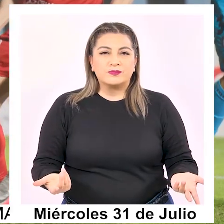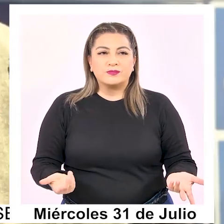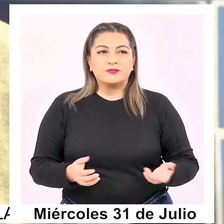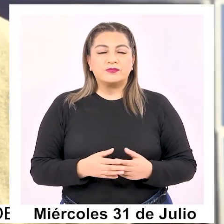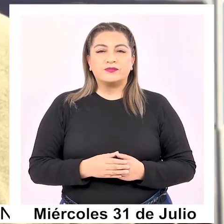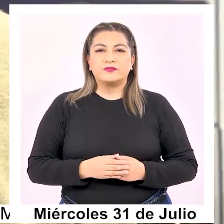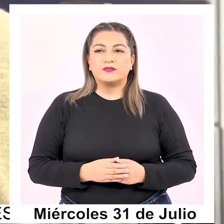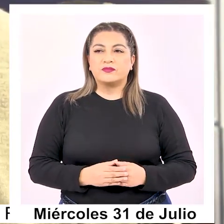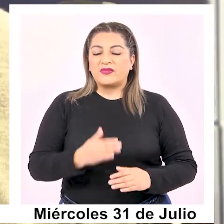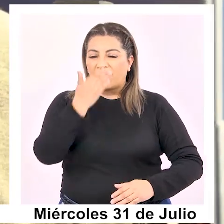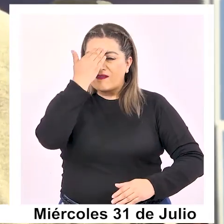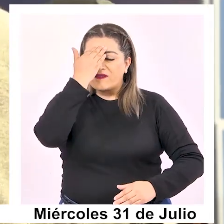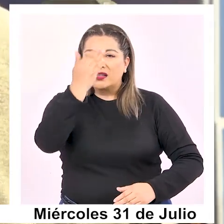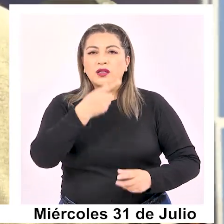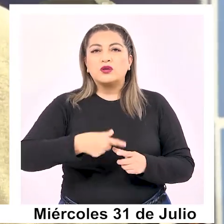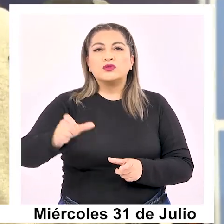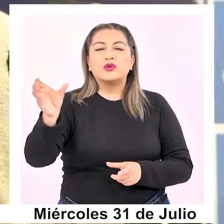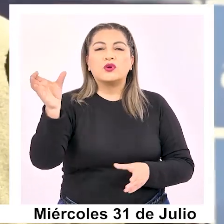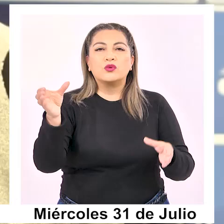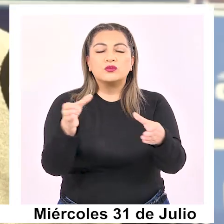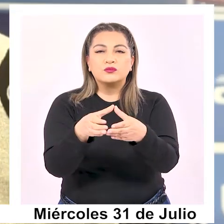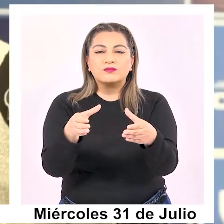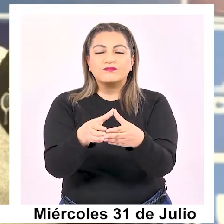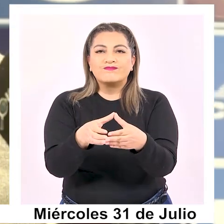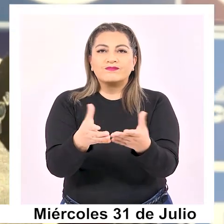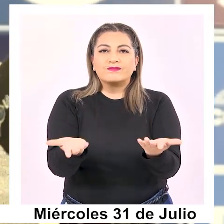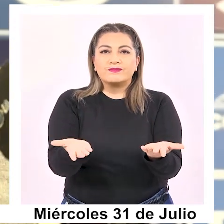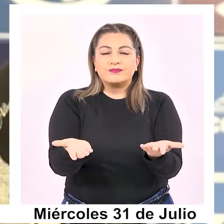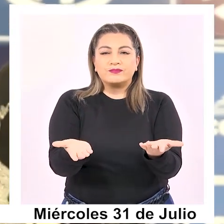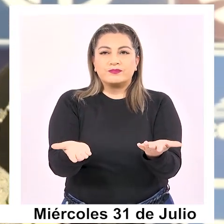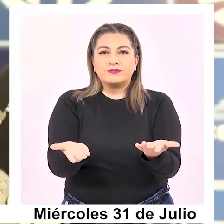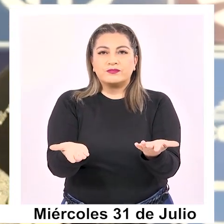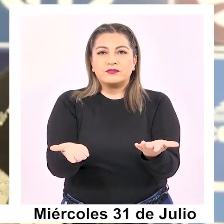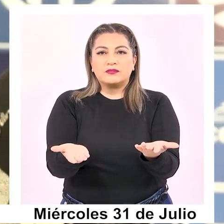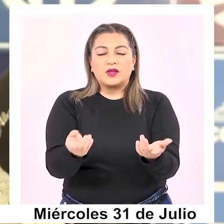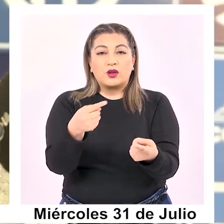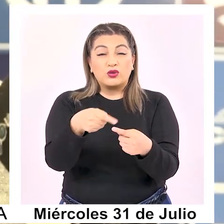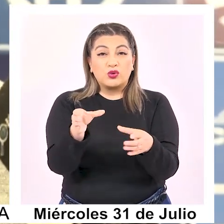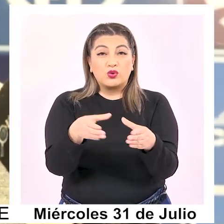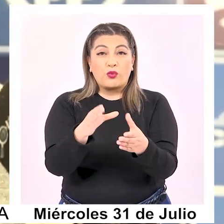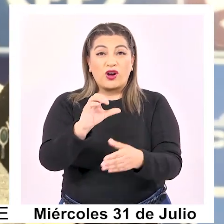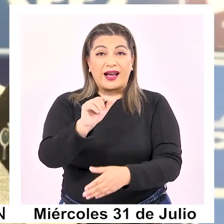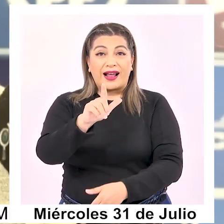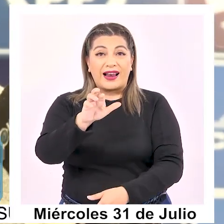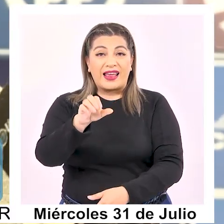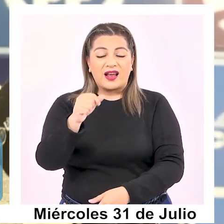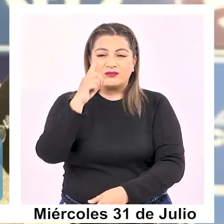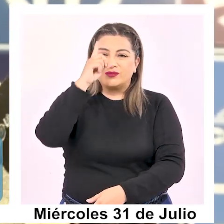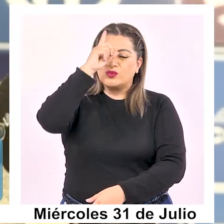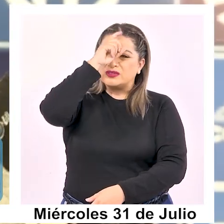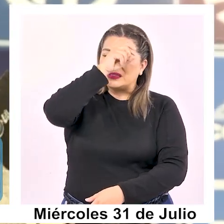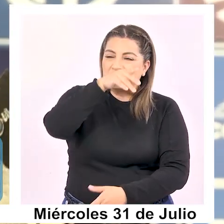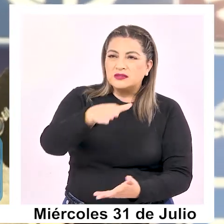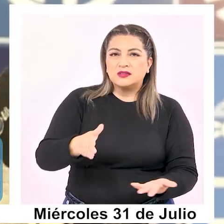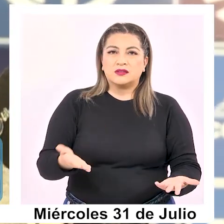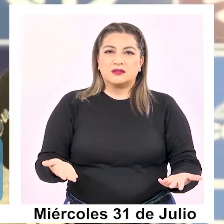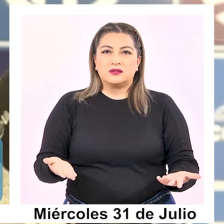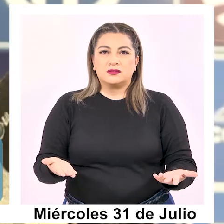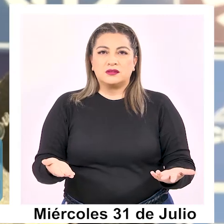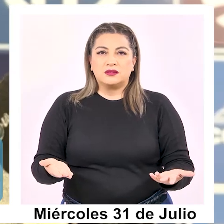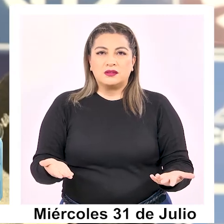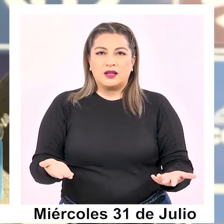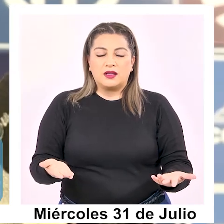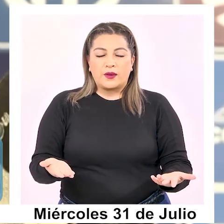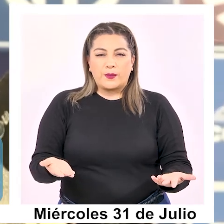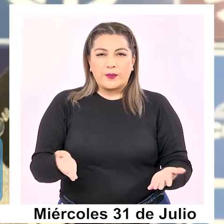Enfrentamos a un rival complicado en el funcionamiento Difícil